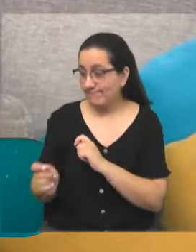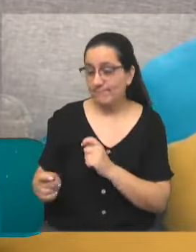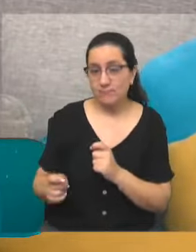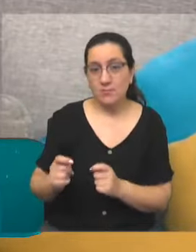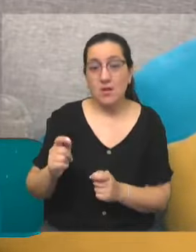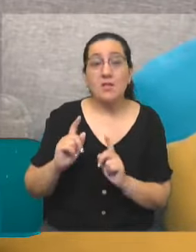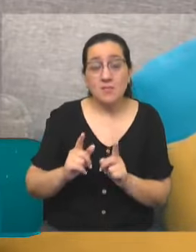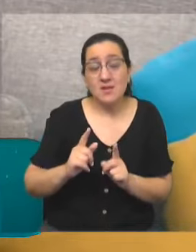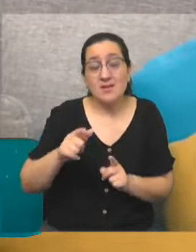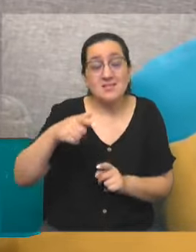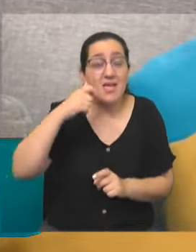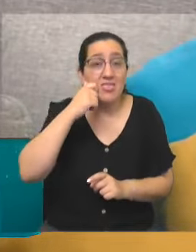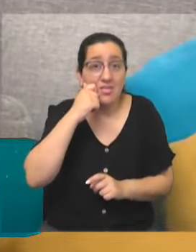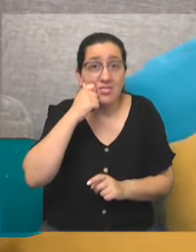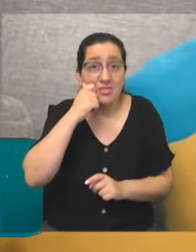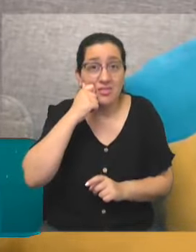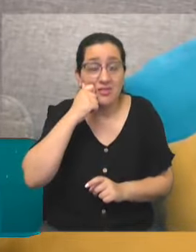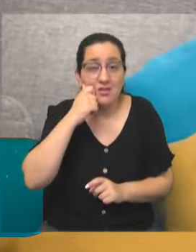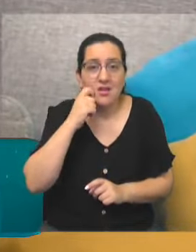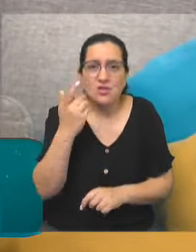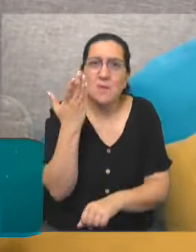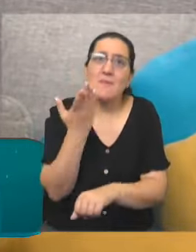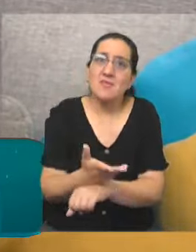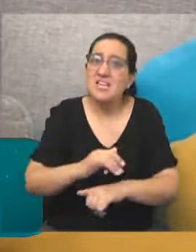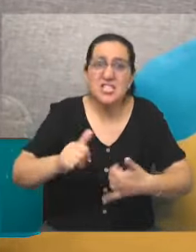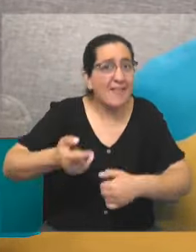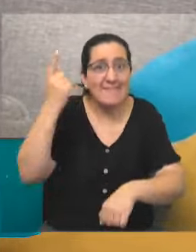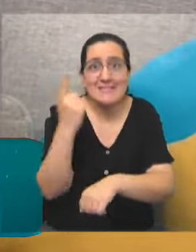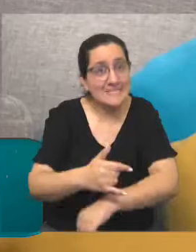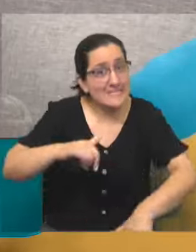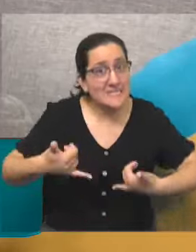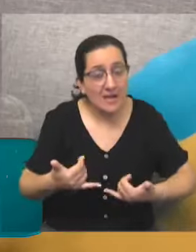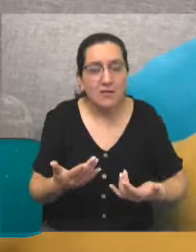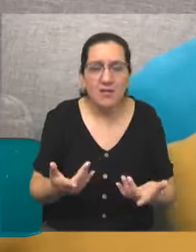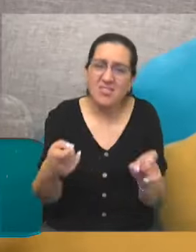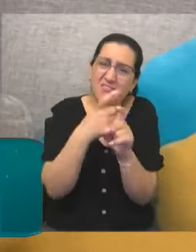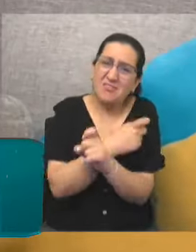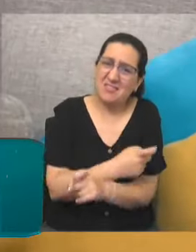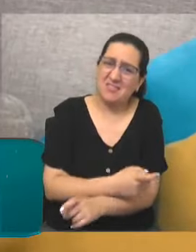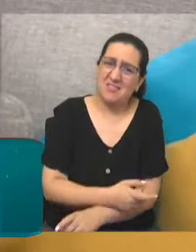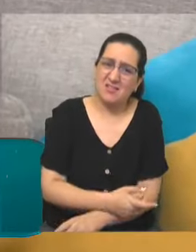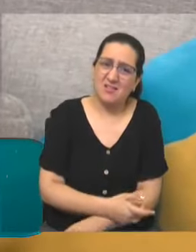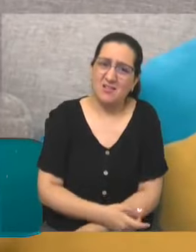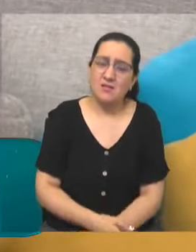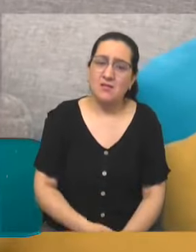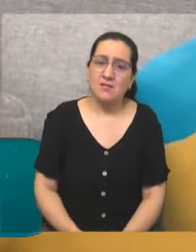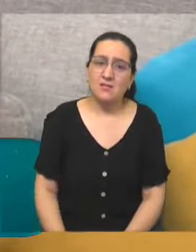cerebro en ese tiempo que exigirle o pedirle que sepa lo que va a hacer cuando tenga 30, 40, 50 años es imposible.